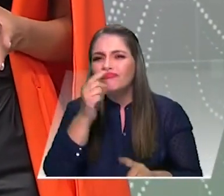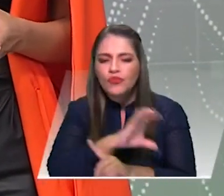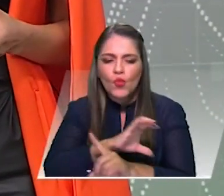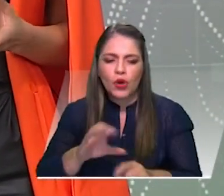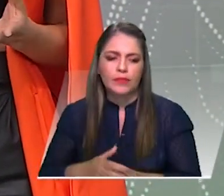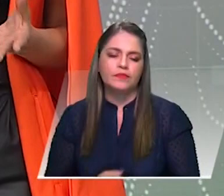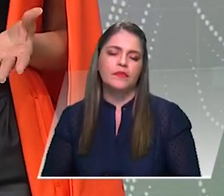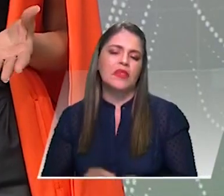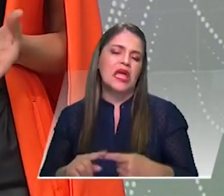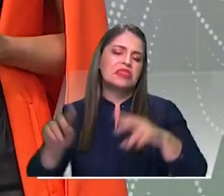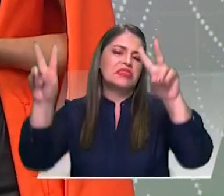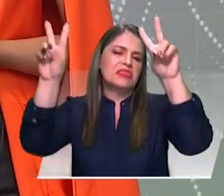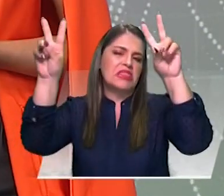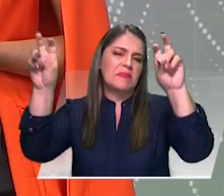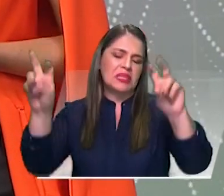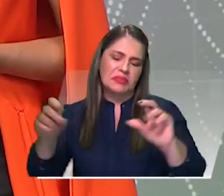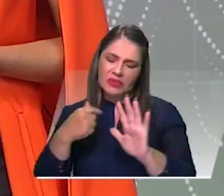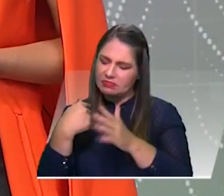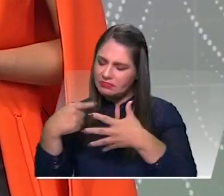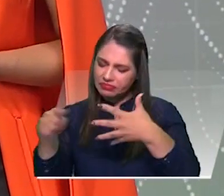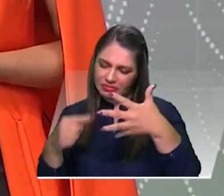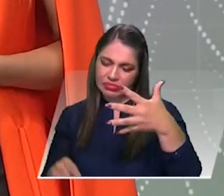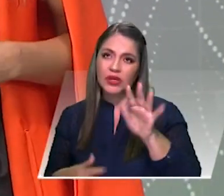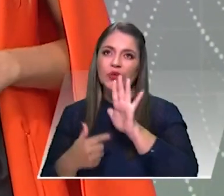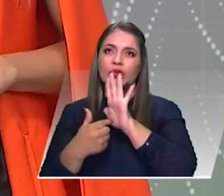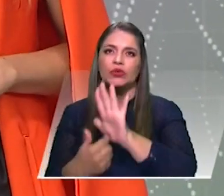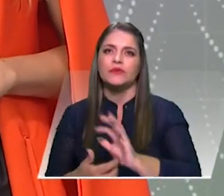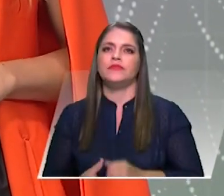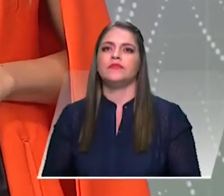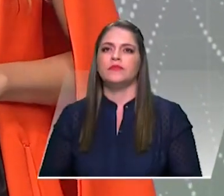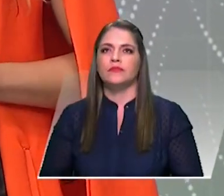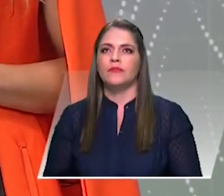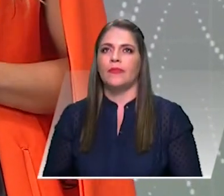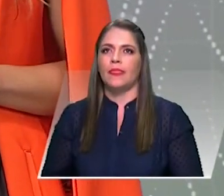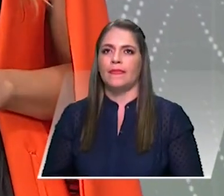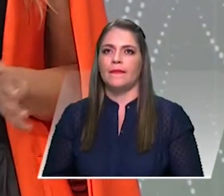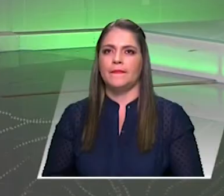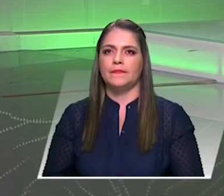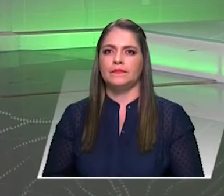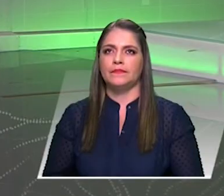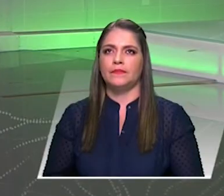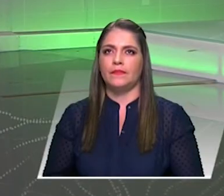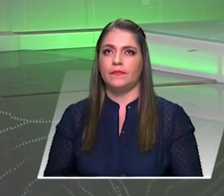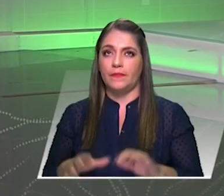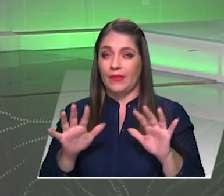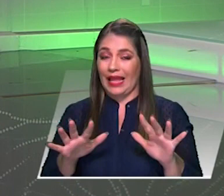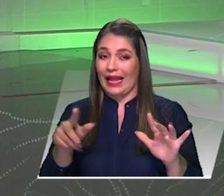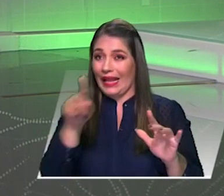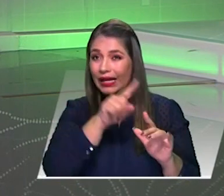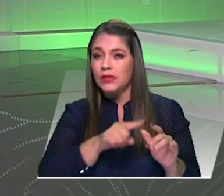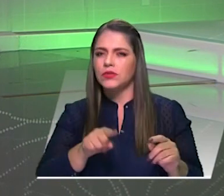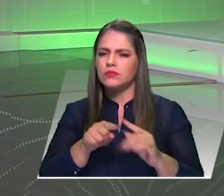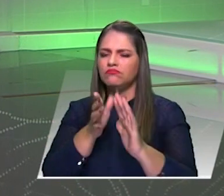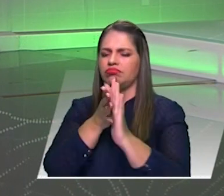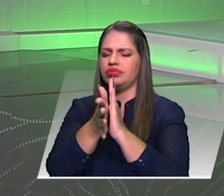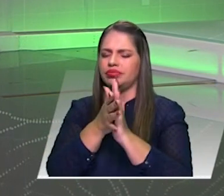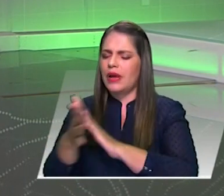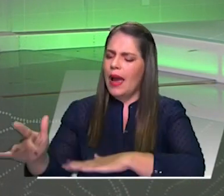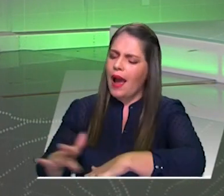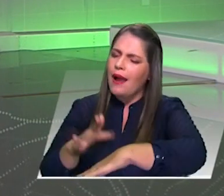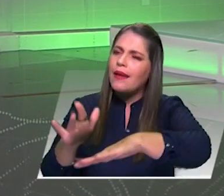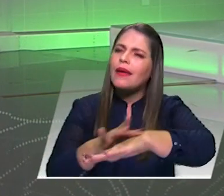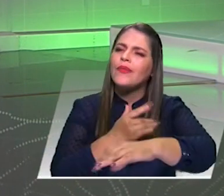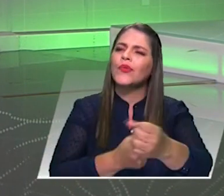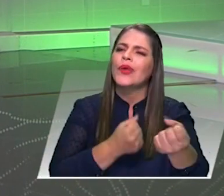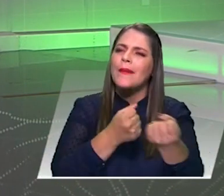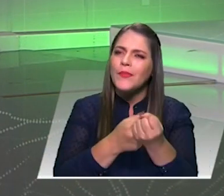temáticas variadas que ofrecen como espectáculos para incentivar a los ciudadanos a visitarlos. Estos dan palabras de aliento y apoyo a los